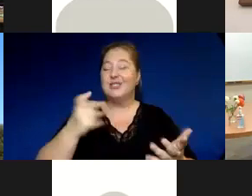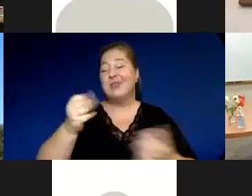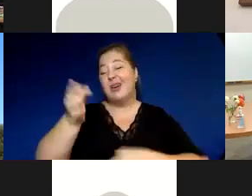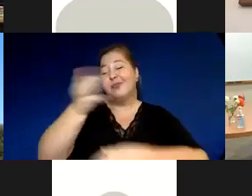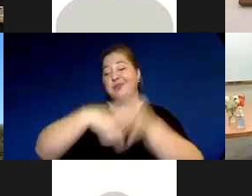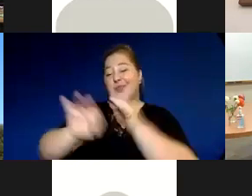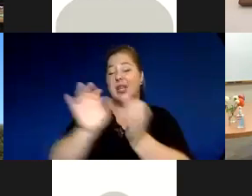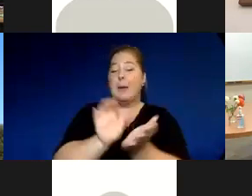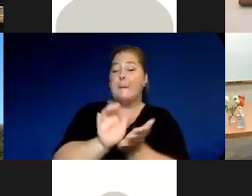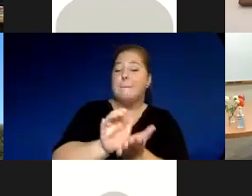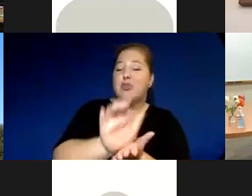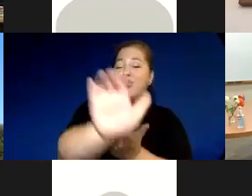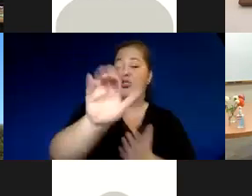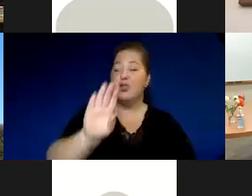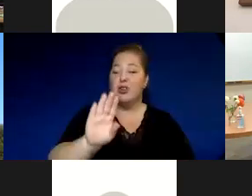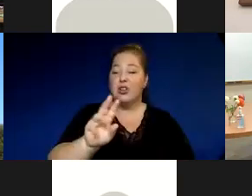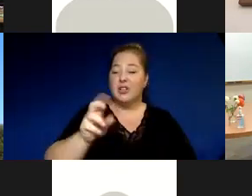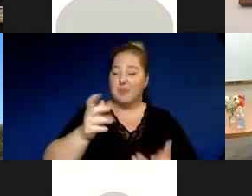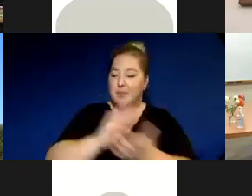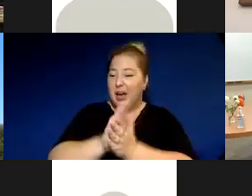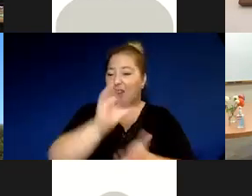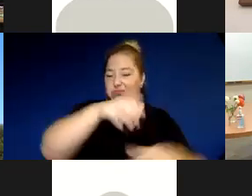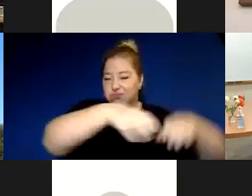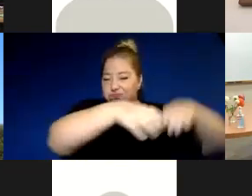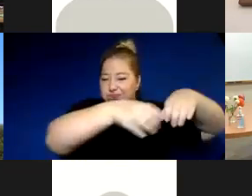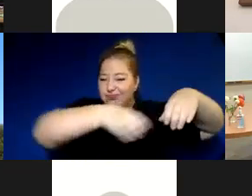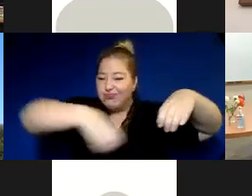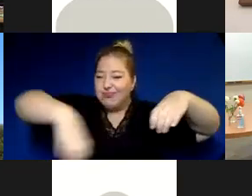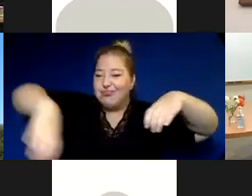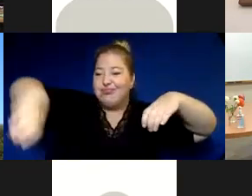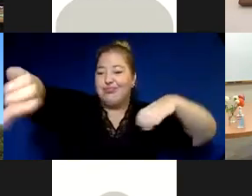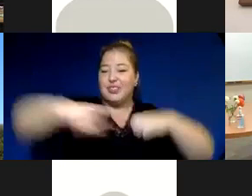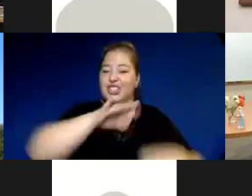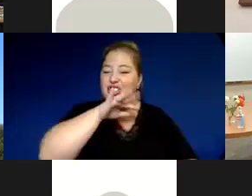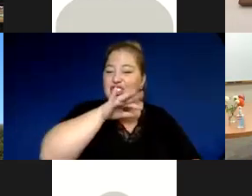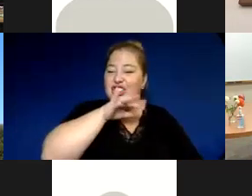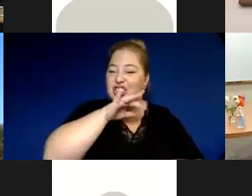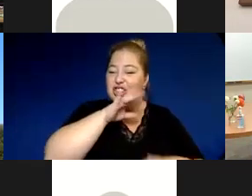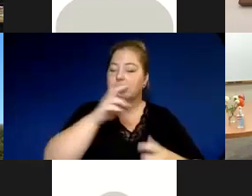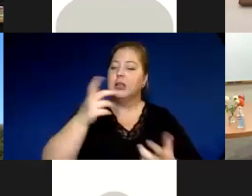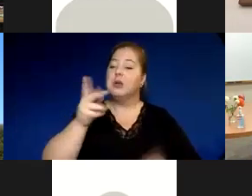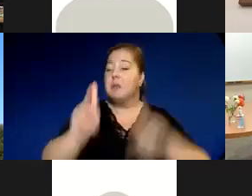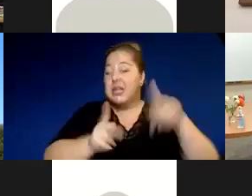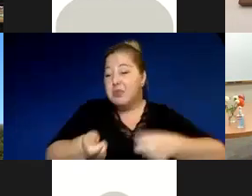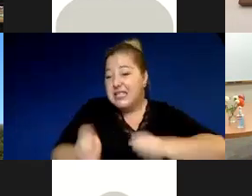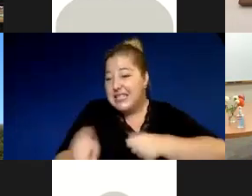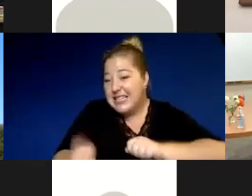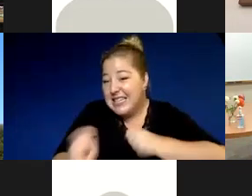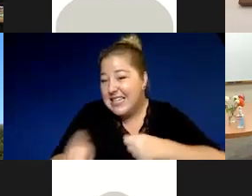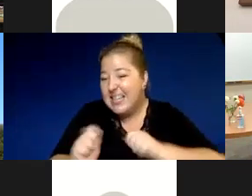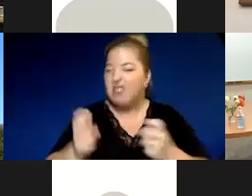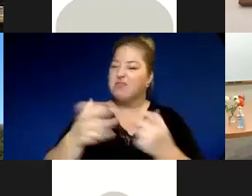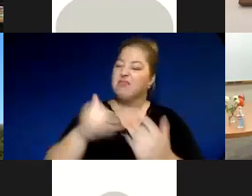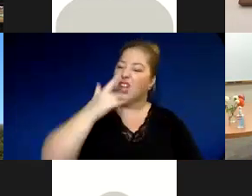con retroexcavadoras o con personal humano que haga camino allí y que